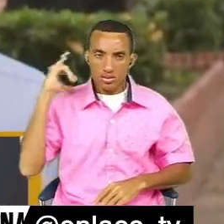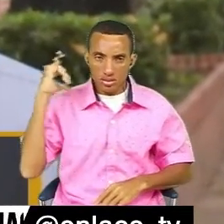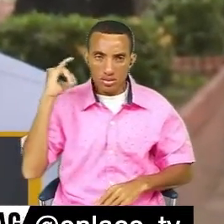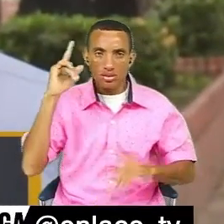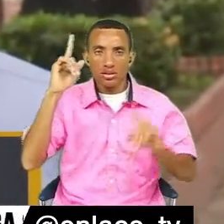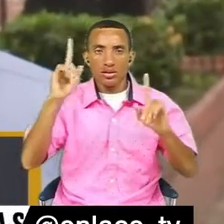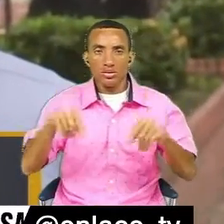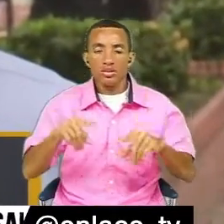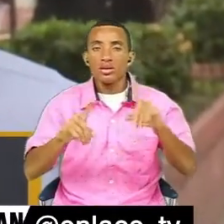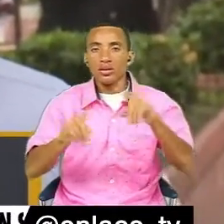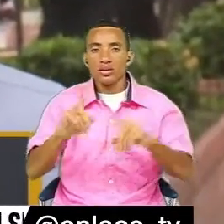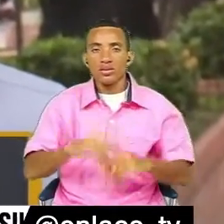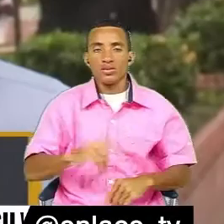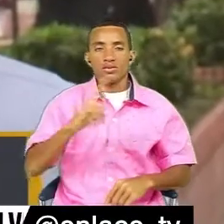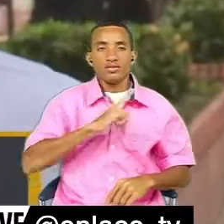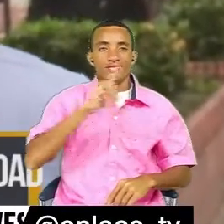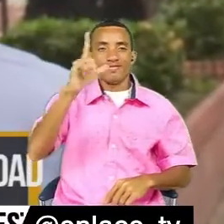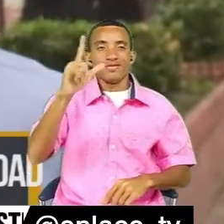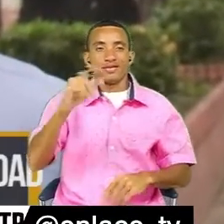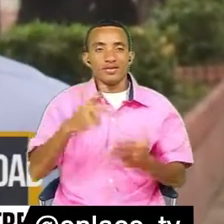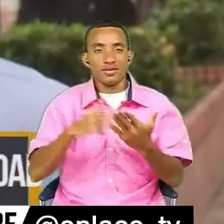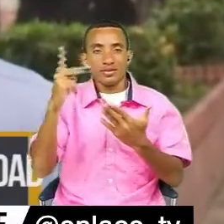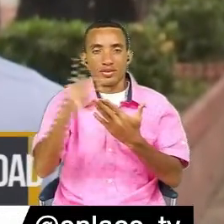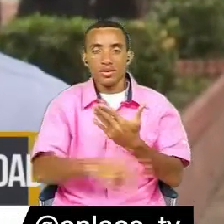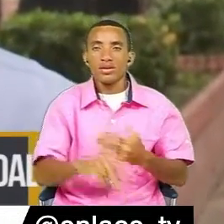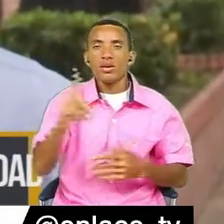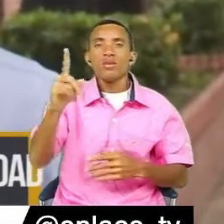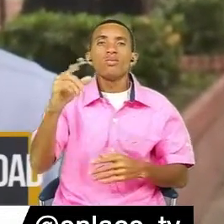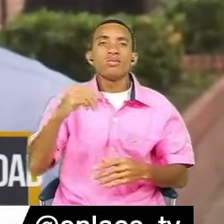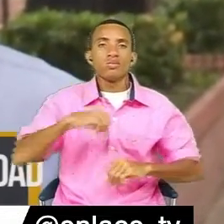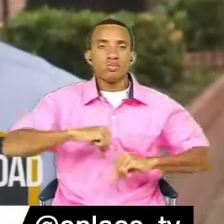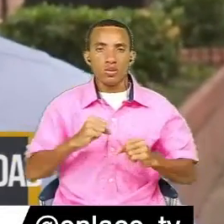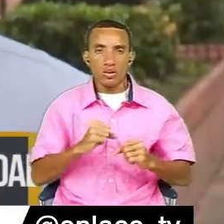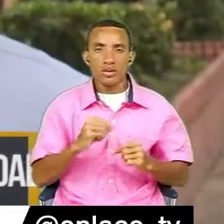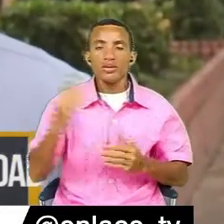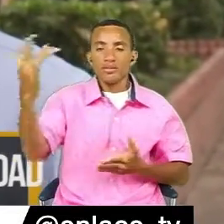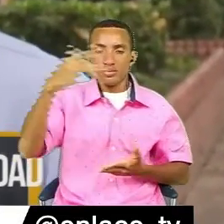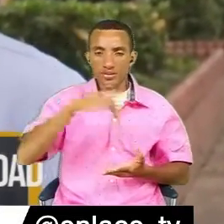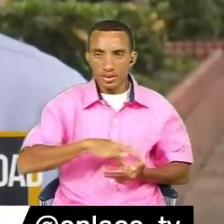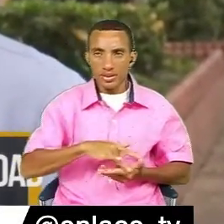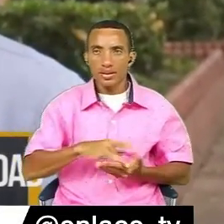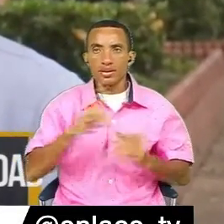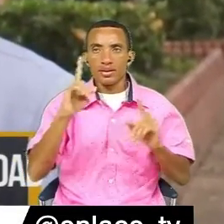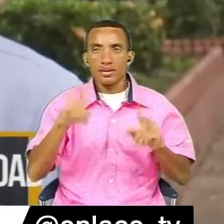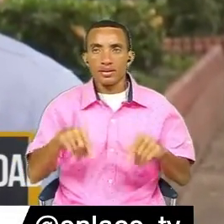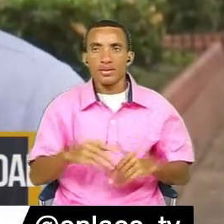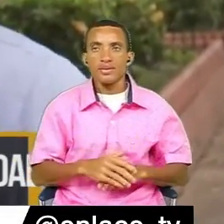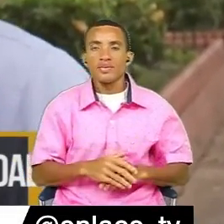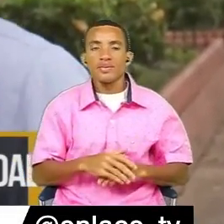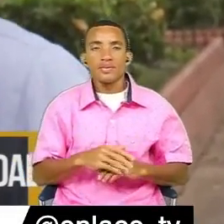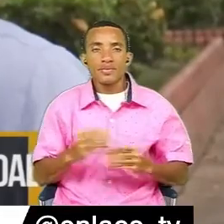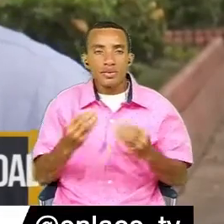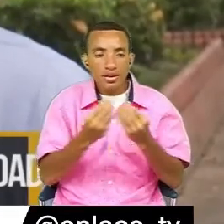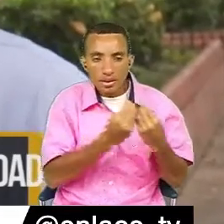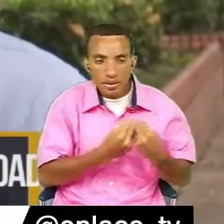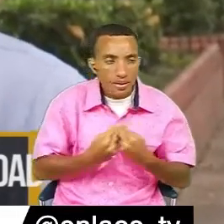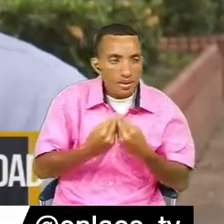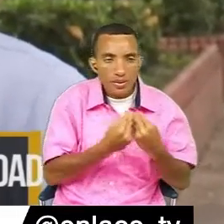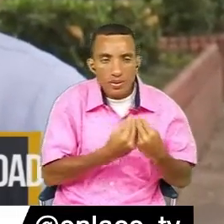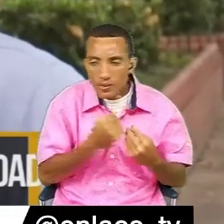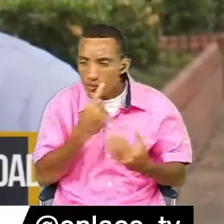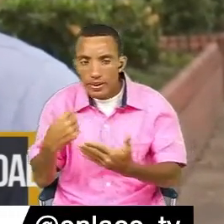cabezas visibles del proyecto, que vengan de Bogotá, los representantes de Occidental aquí en Colombia, que vengan acá a este Consejo de Seguridad, como deben